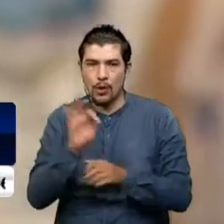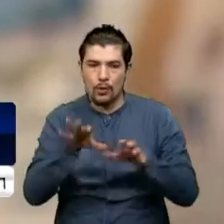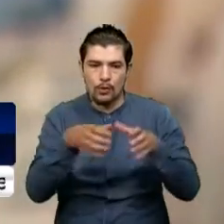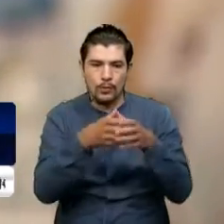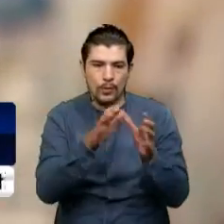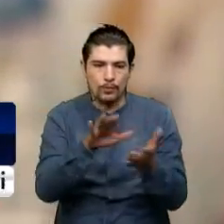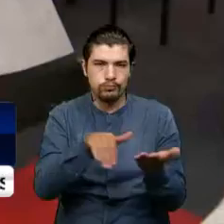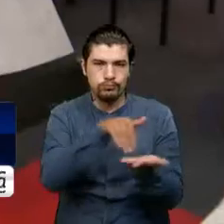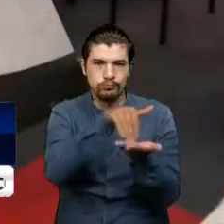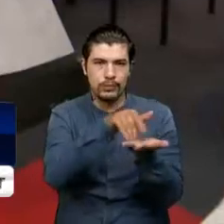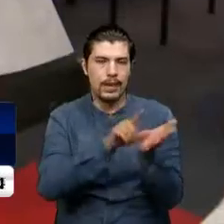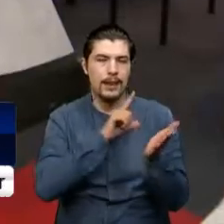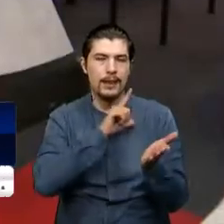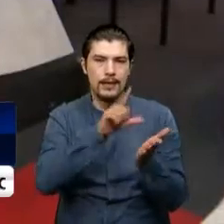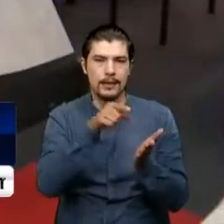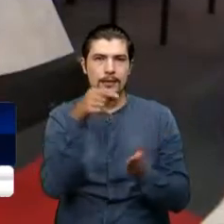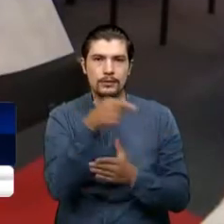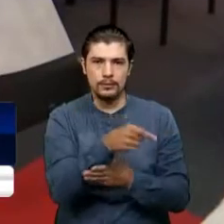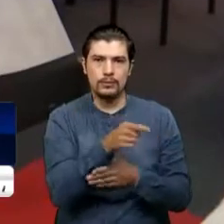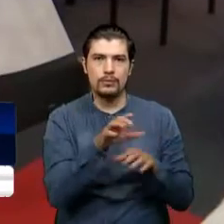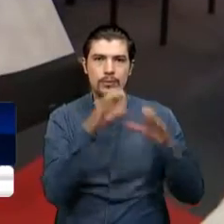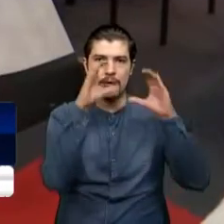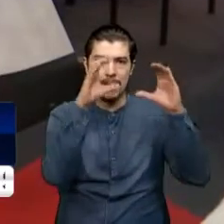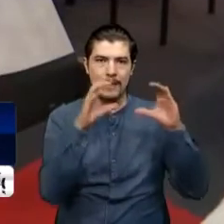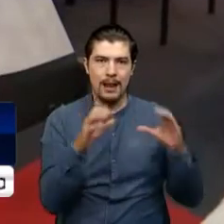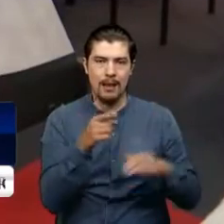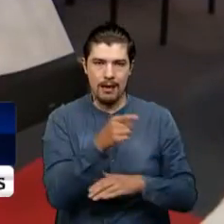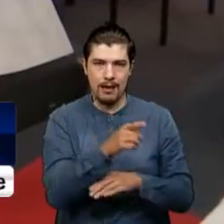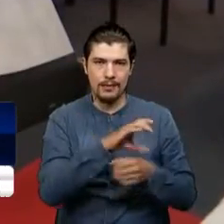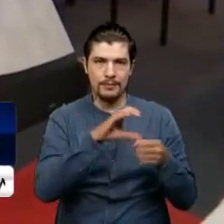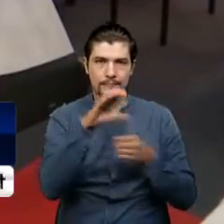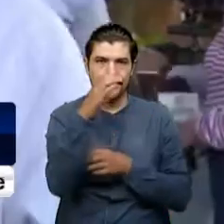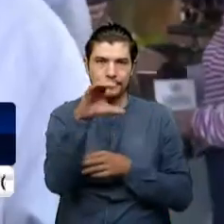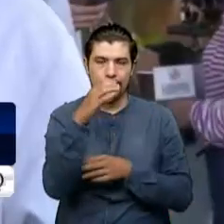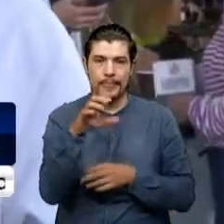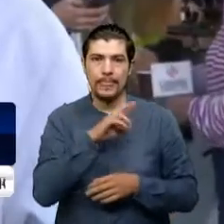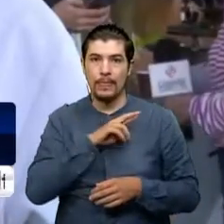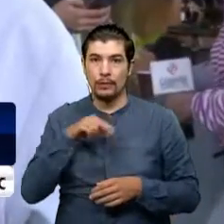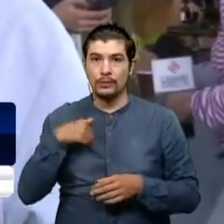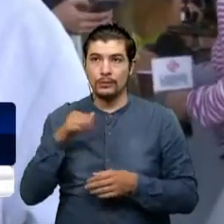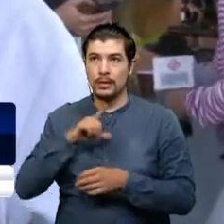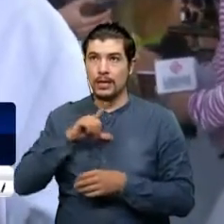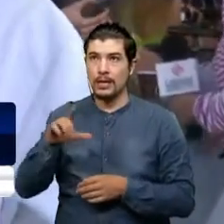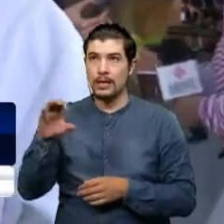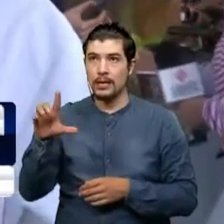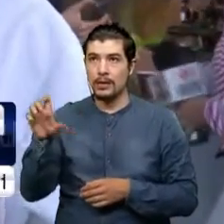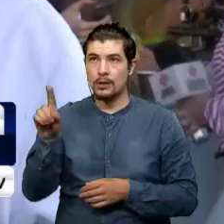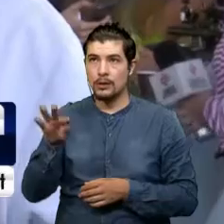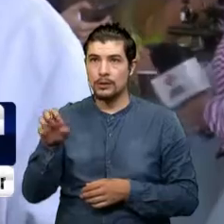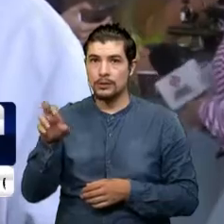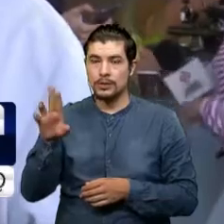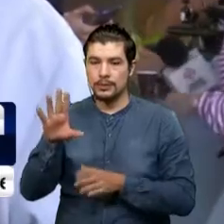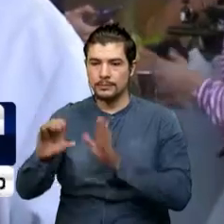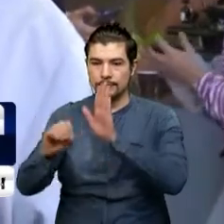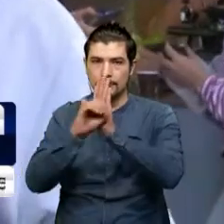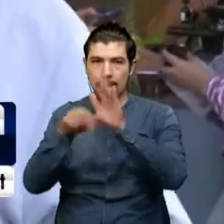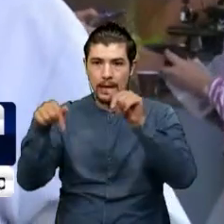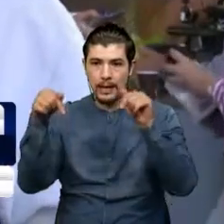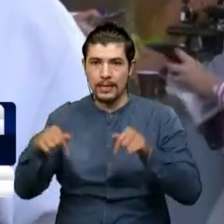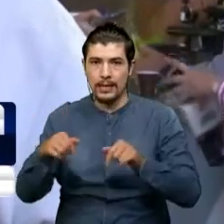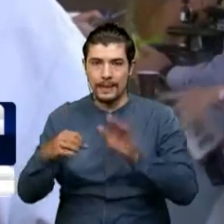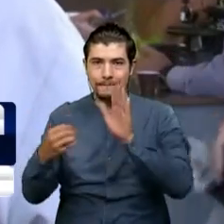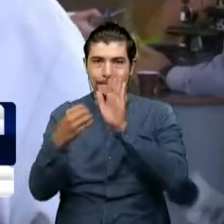que lidera la Cámara de Comercio. Estamos liderando desde el clúster la creación de una marca regional